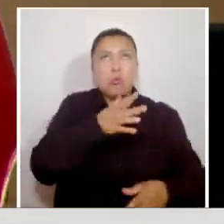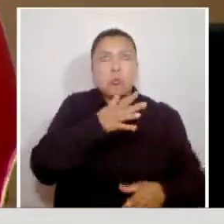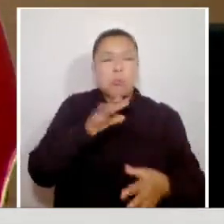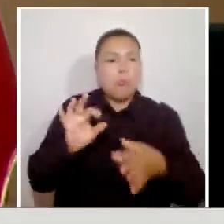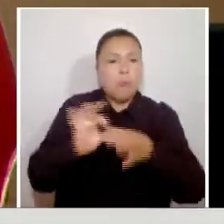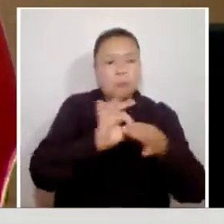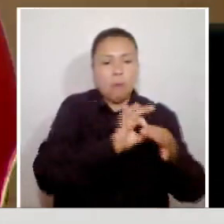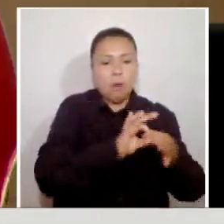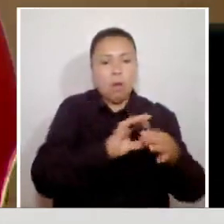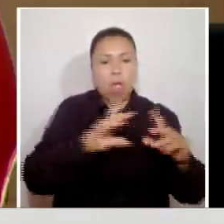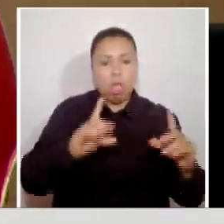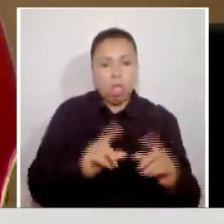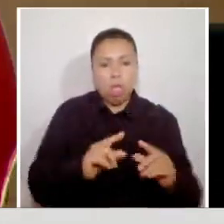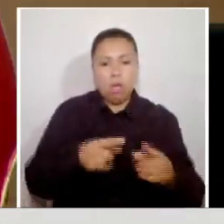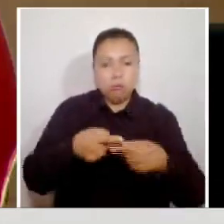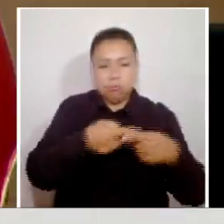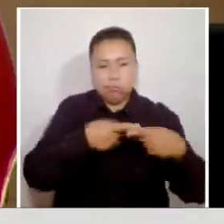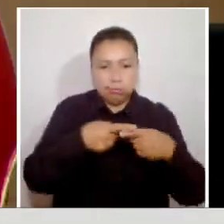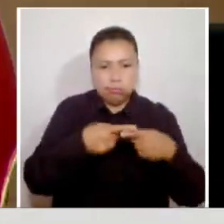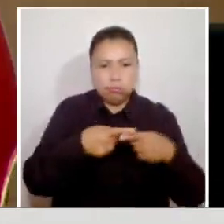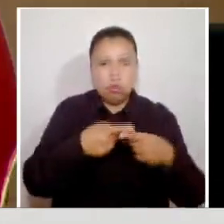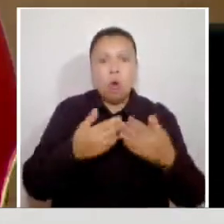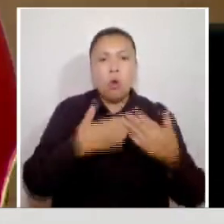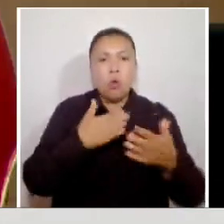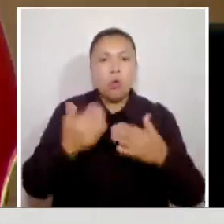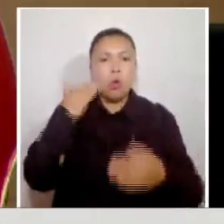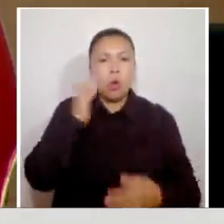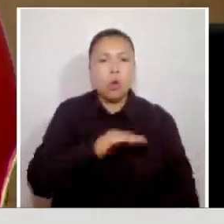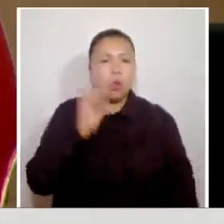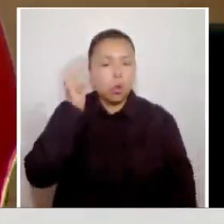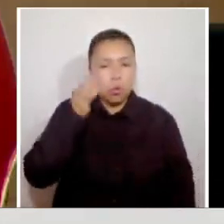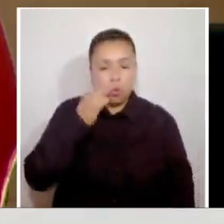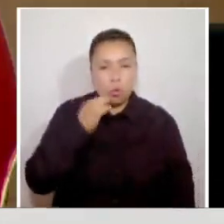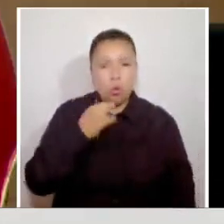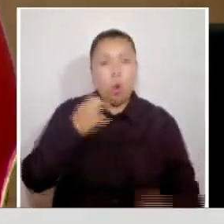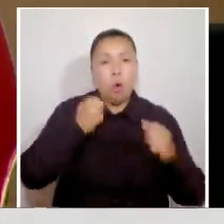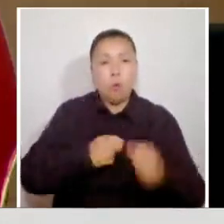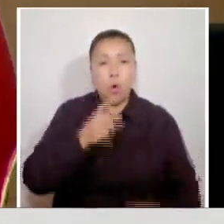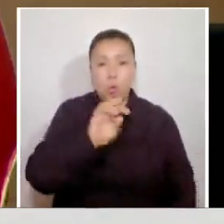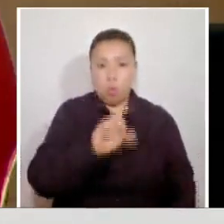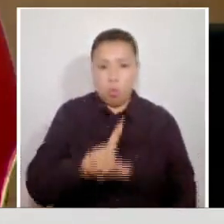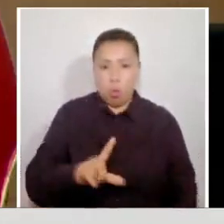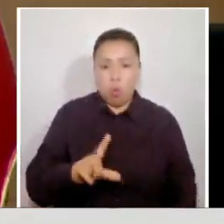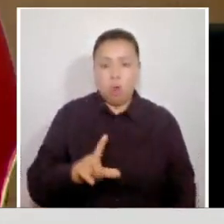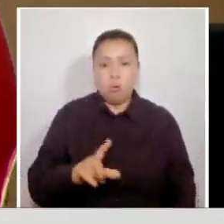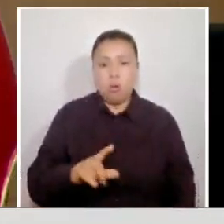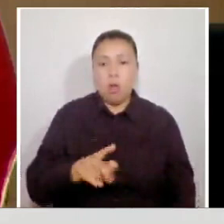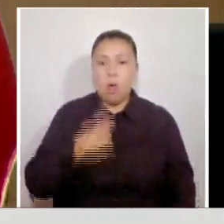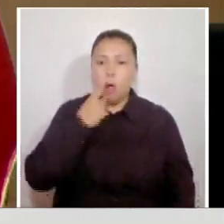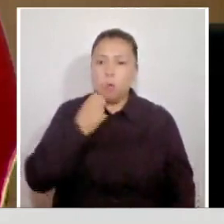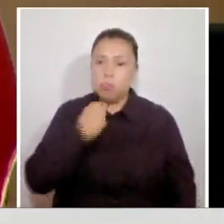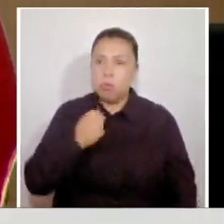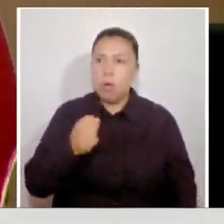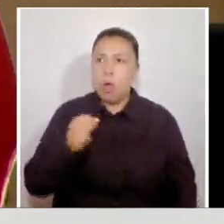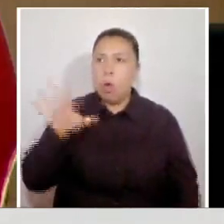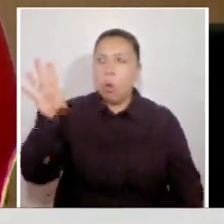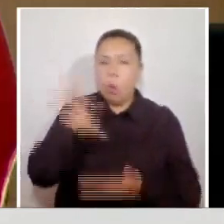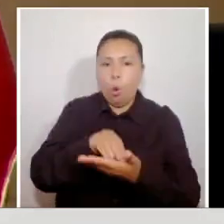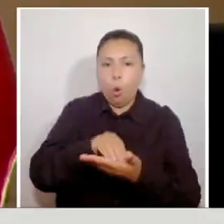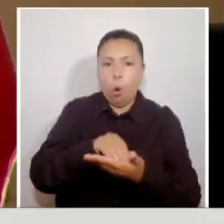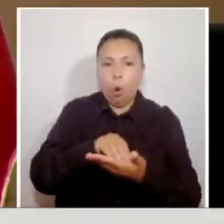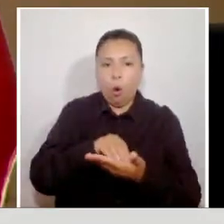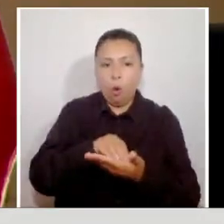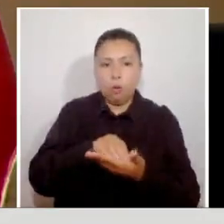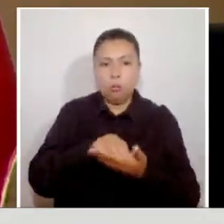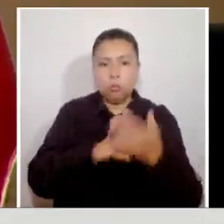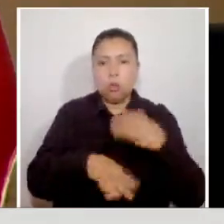de socialización donde los niños pueden encontrar roles masculinos a los cuales seguir y que sean roles